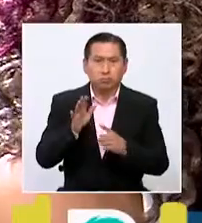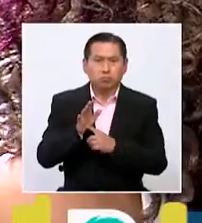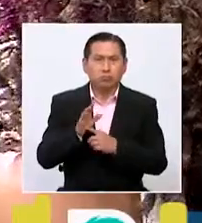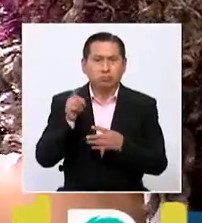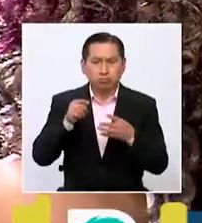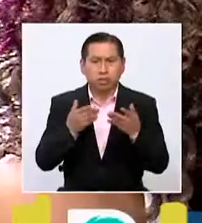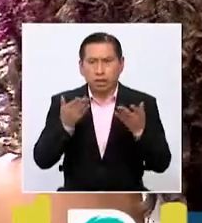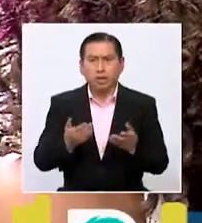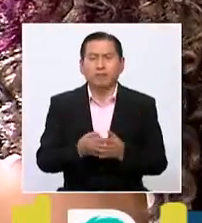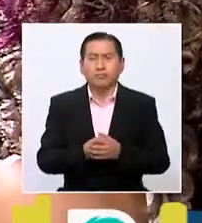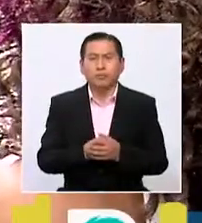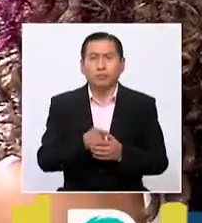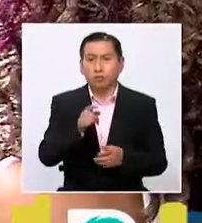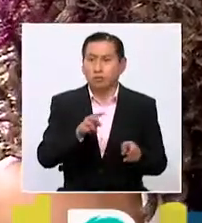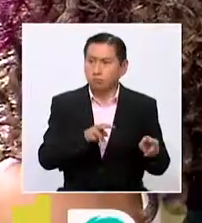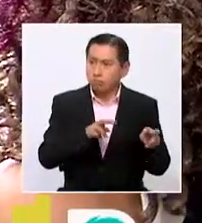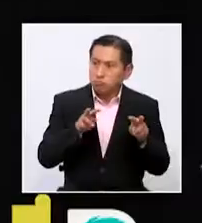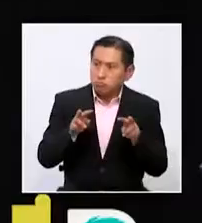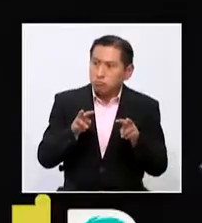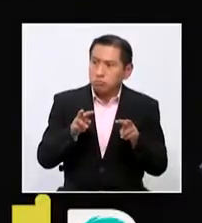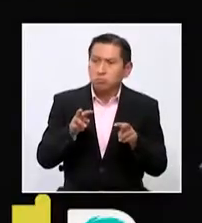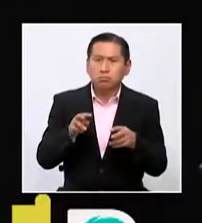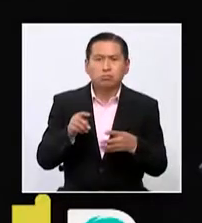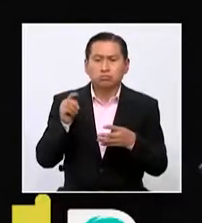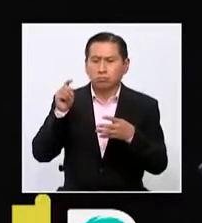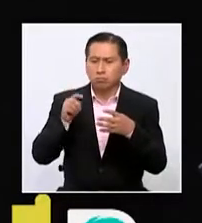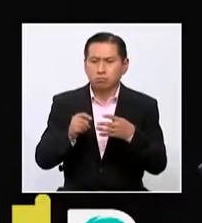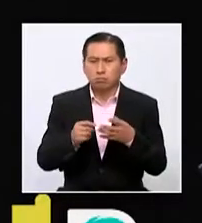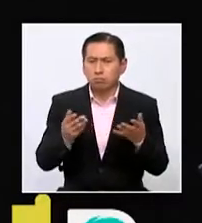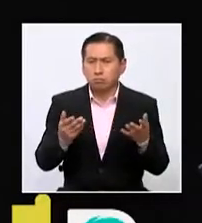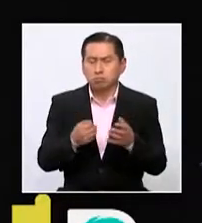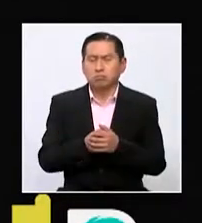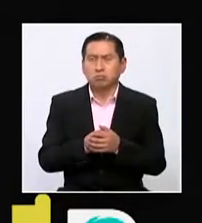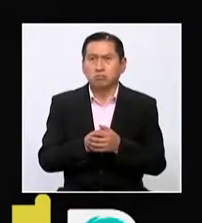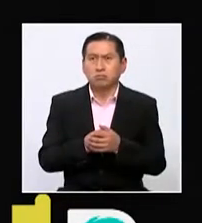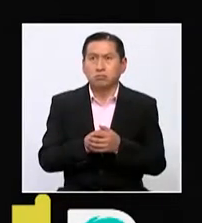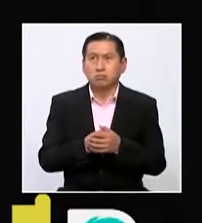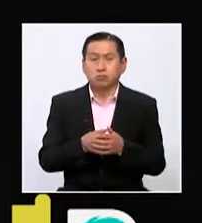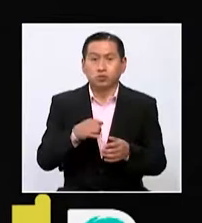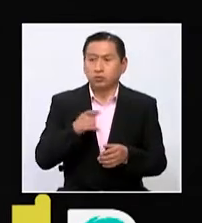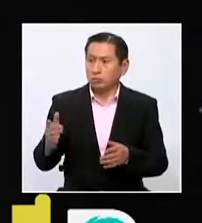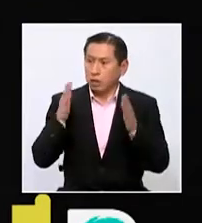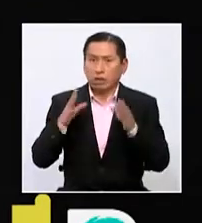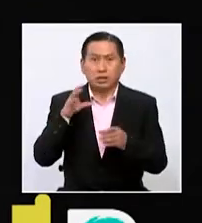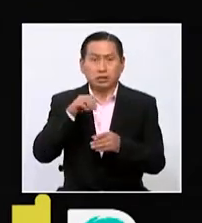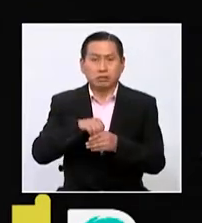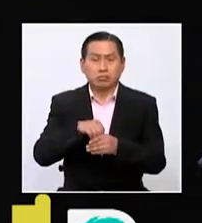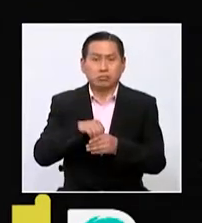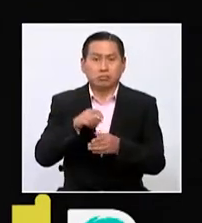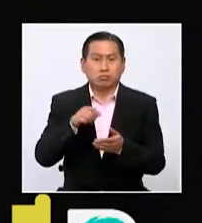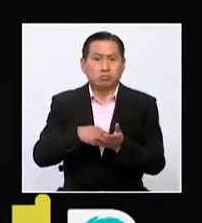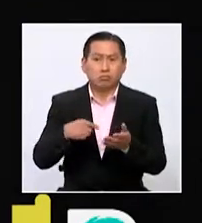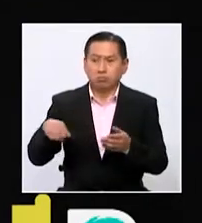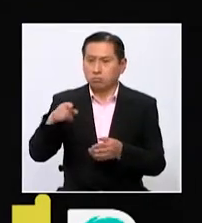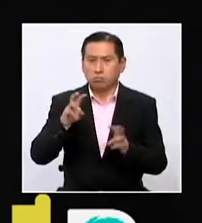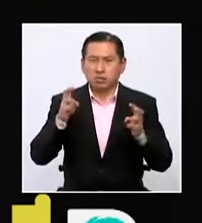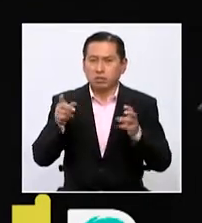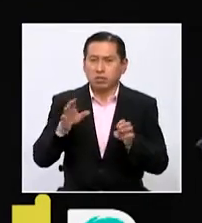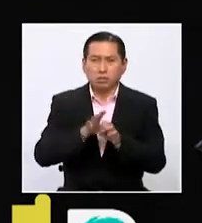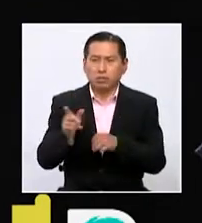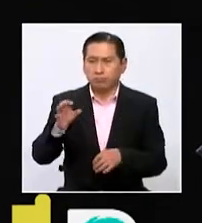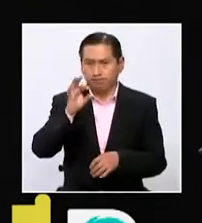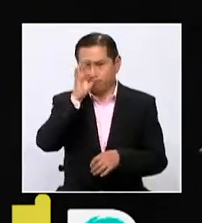presentes. Mm. Vas a ver en las cuales yo abordo la